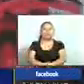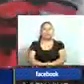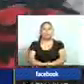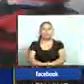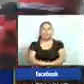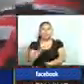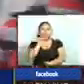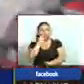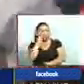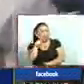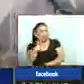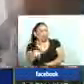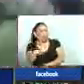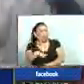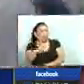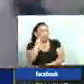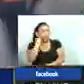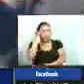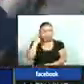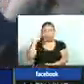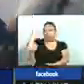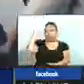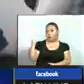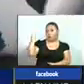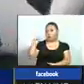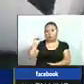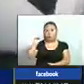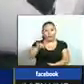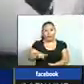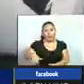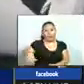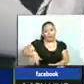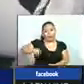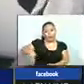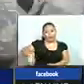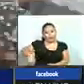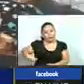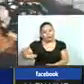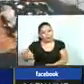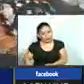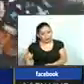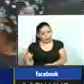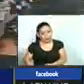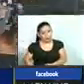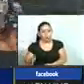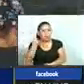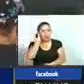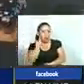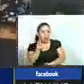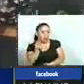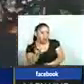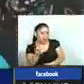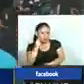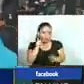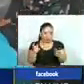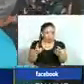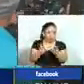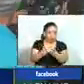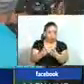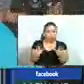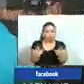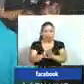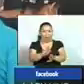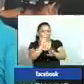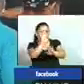Es el panorama de una de las paradas de buses en Soyapango. El distanciamiento social poco o nada se respetó